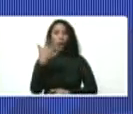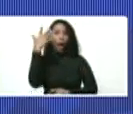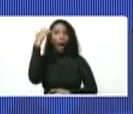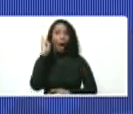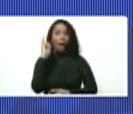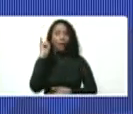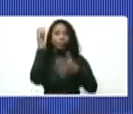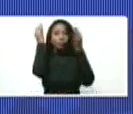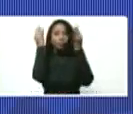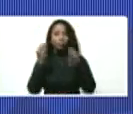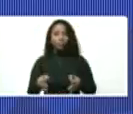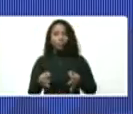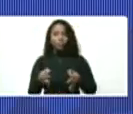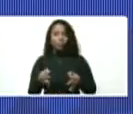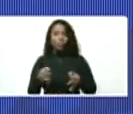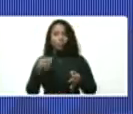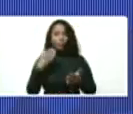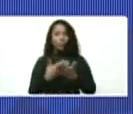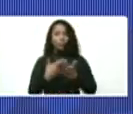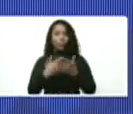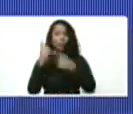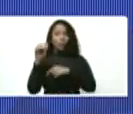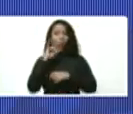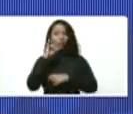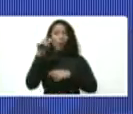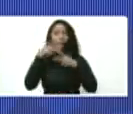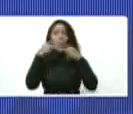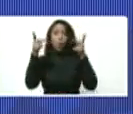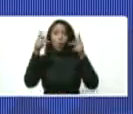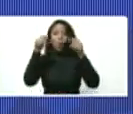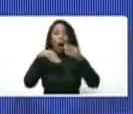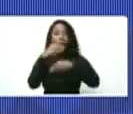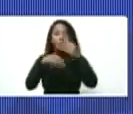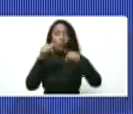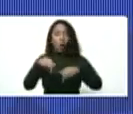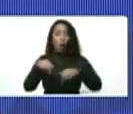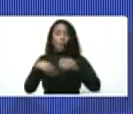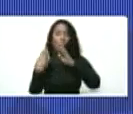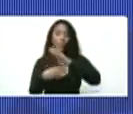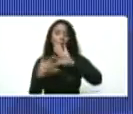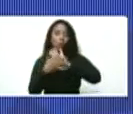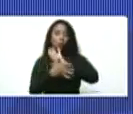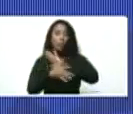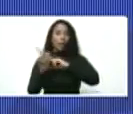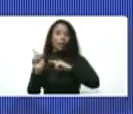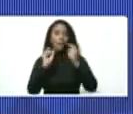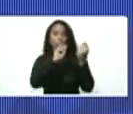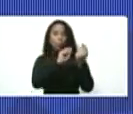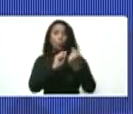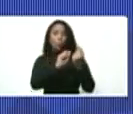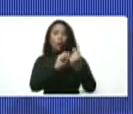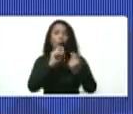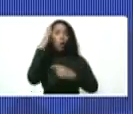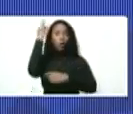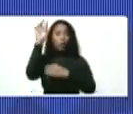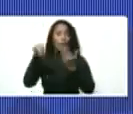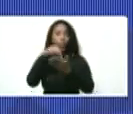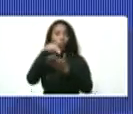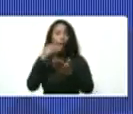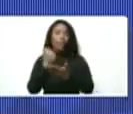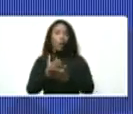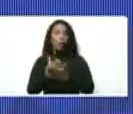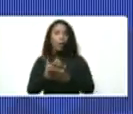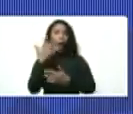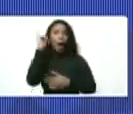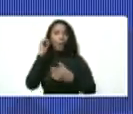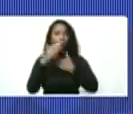la seguridad y la certeza de que esos anuncios que usted hará hoy están basados justamente en este diálogo, que el Consejo Nacional de Economía está